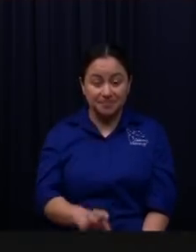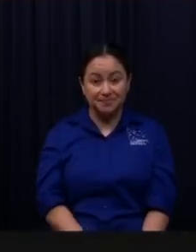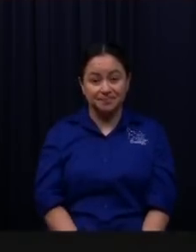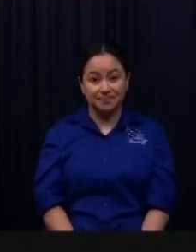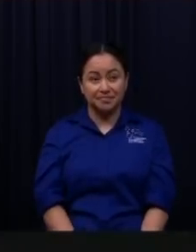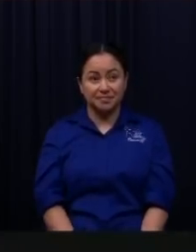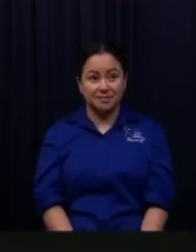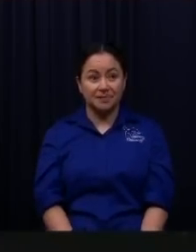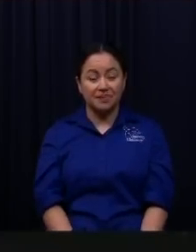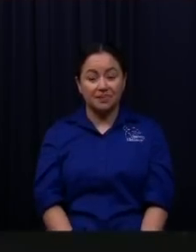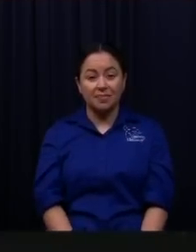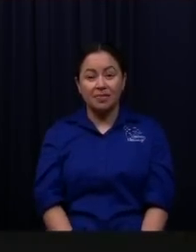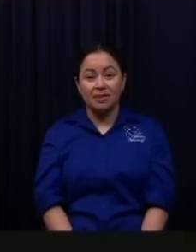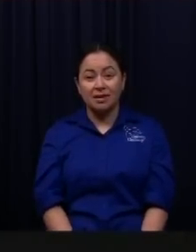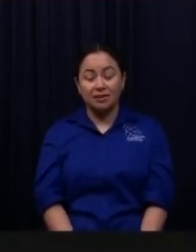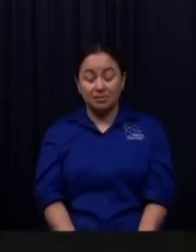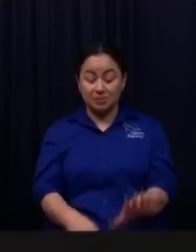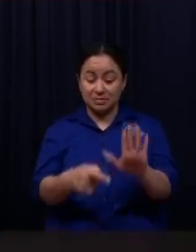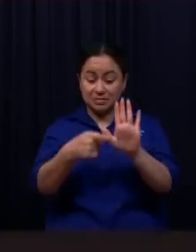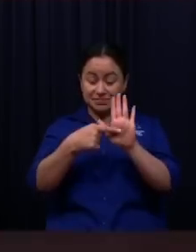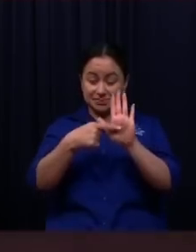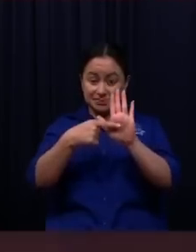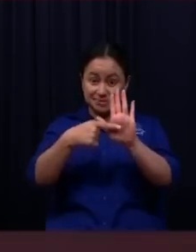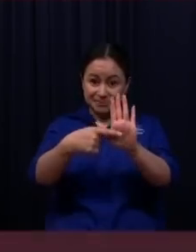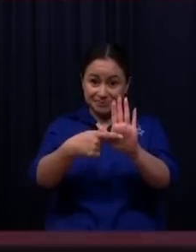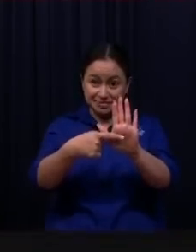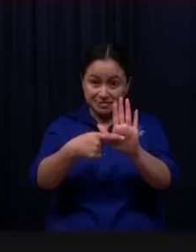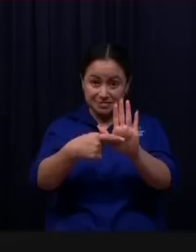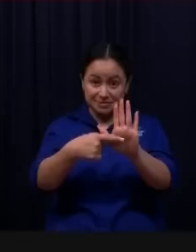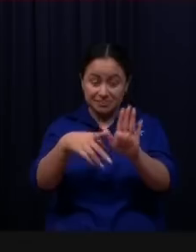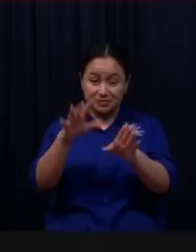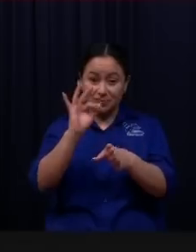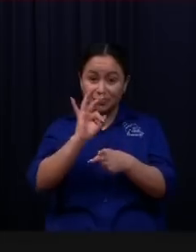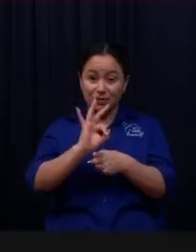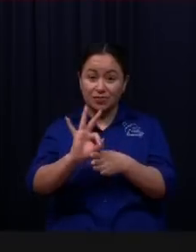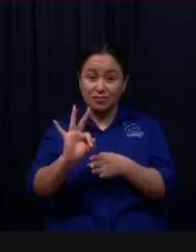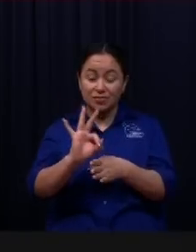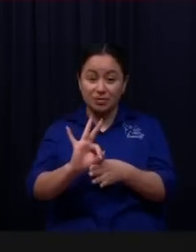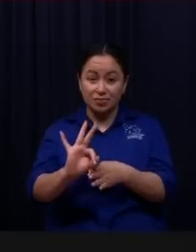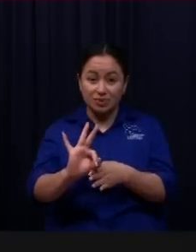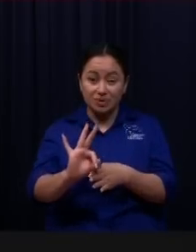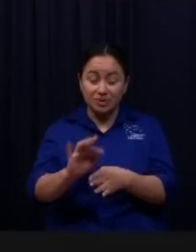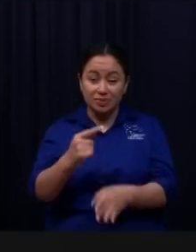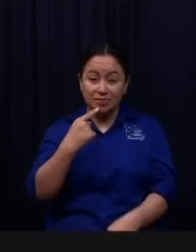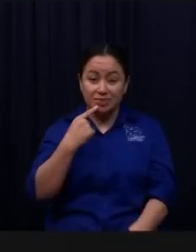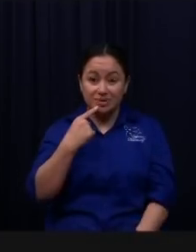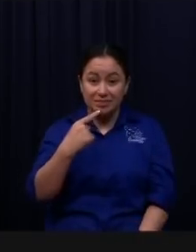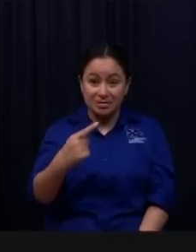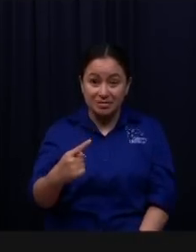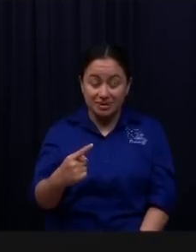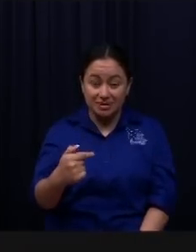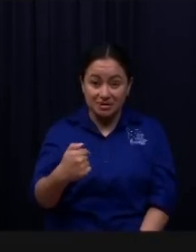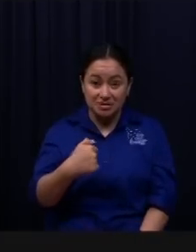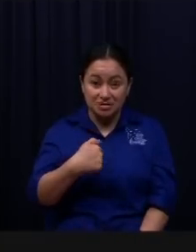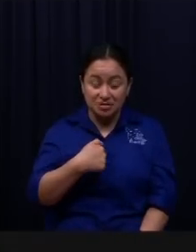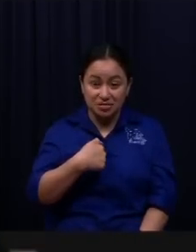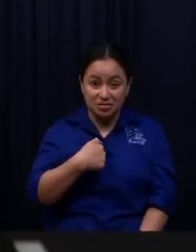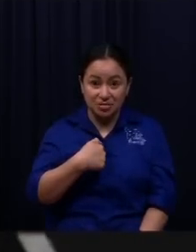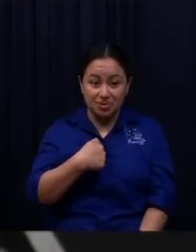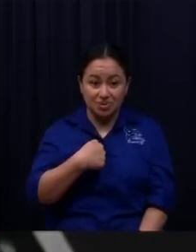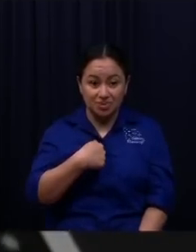que cuando presentaba su currículum decía: yo soy fariseo de cuarta generación, es